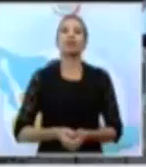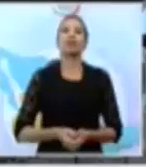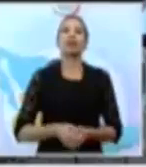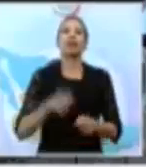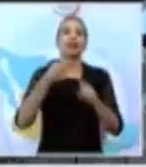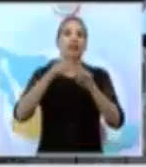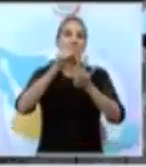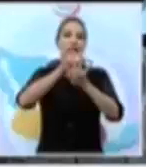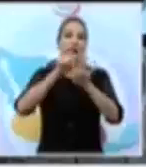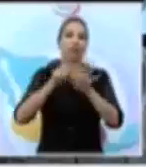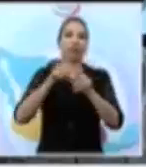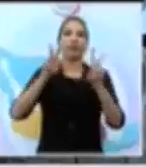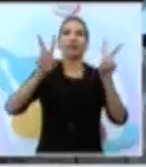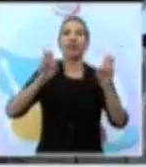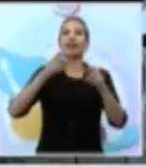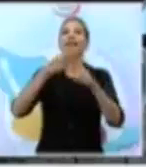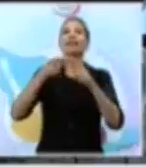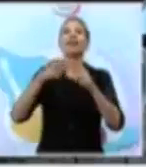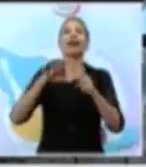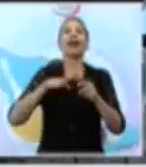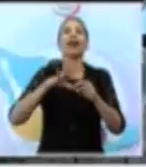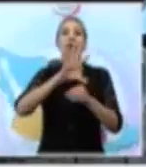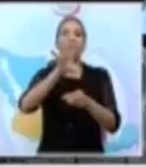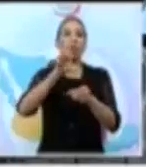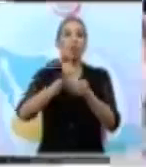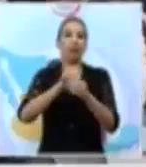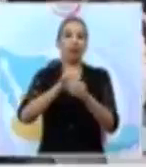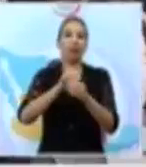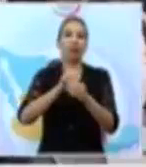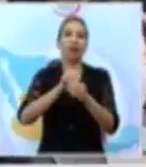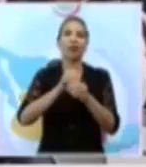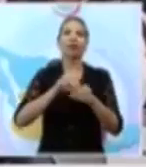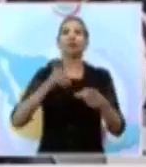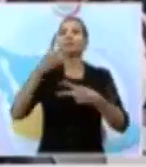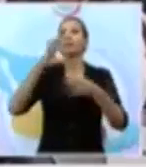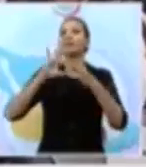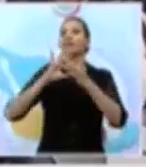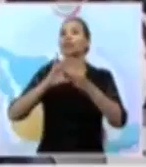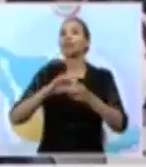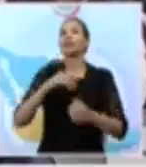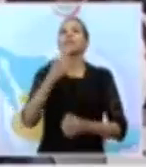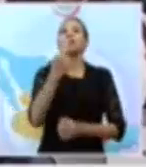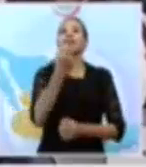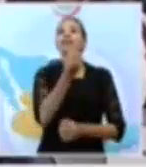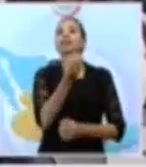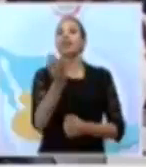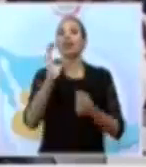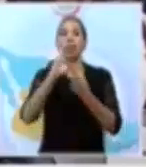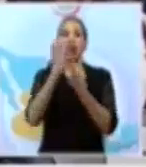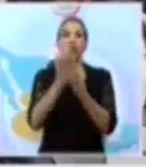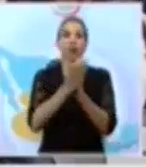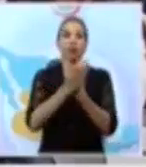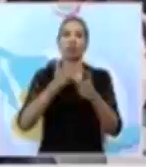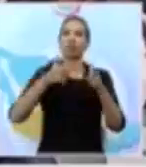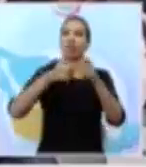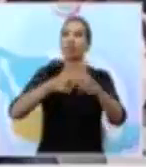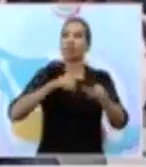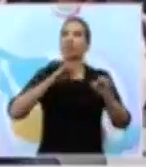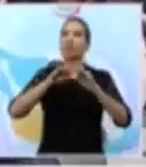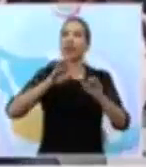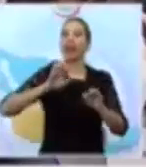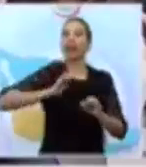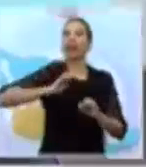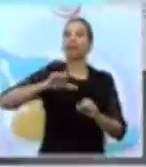Ejes temáticos que se construyeron de manera conjunta de la mano de 25 comisiones ordinarias y